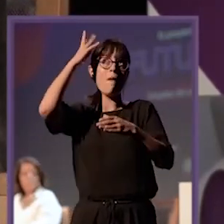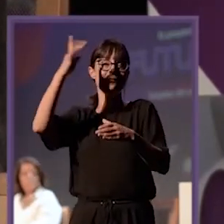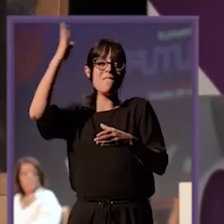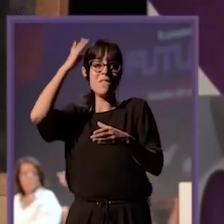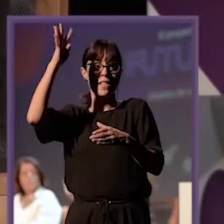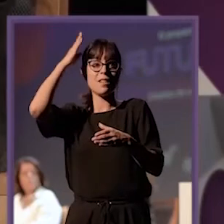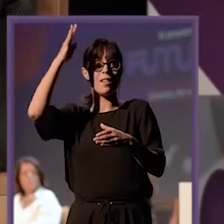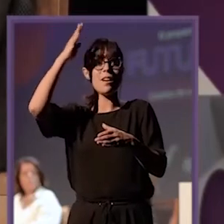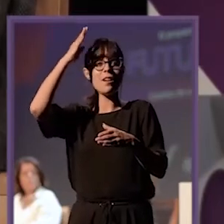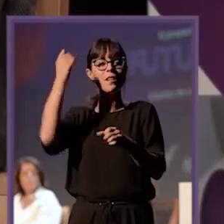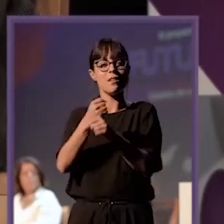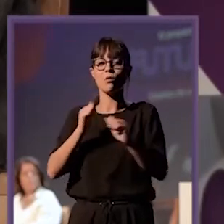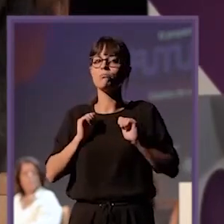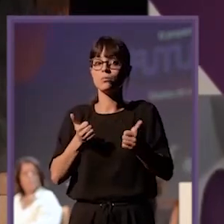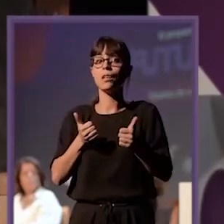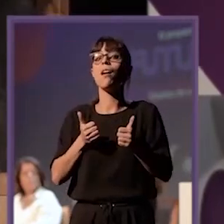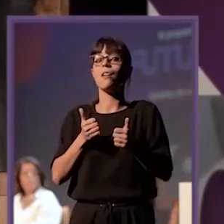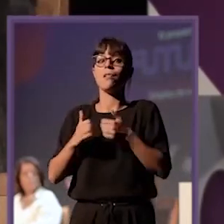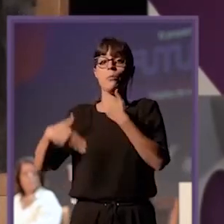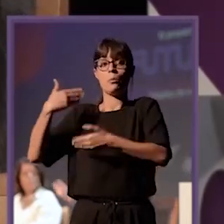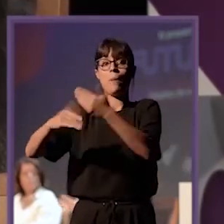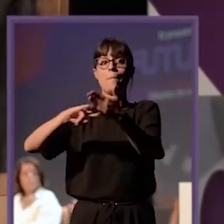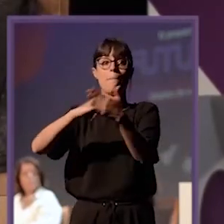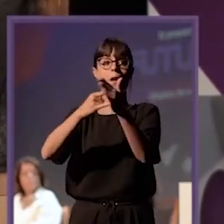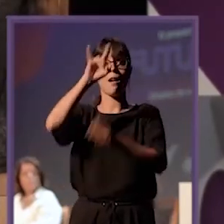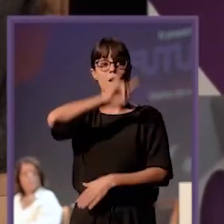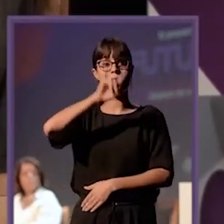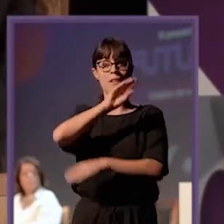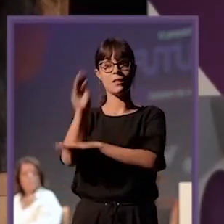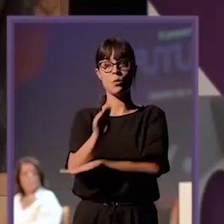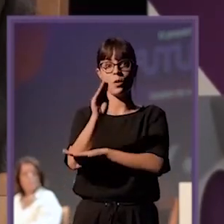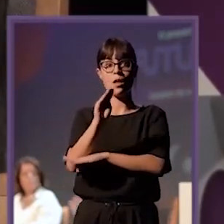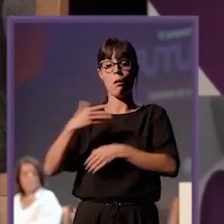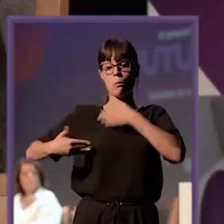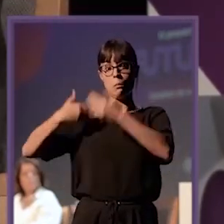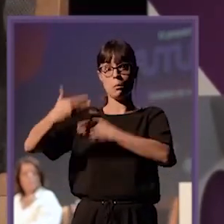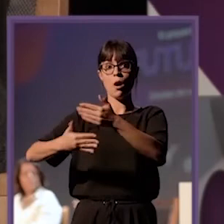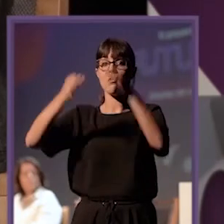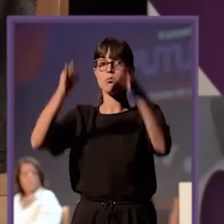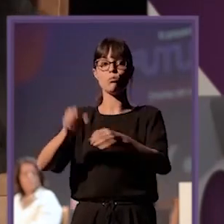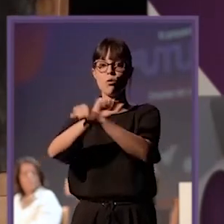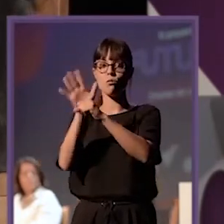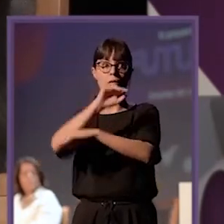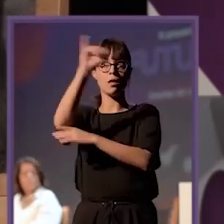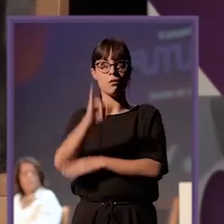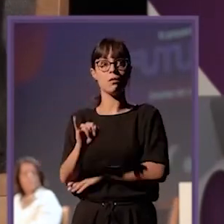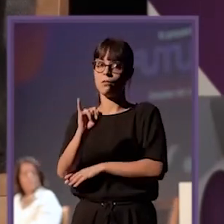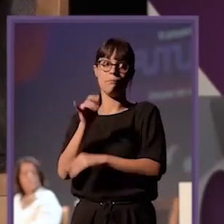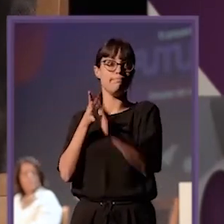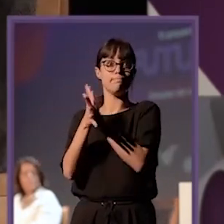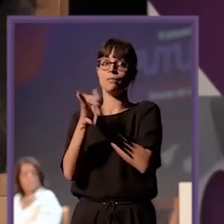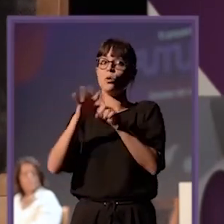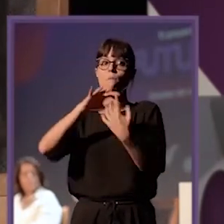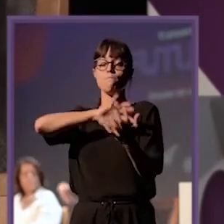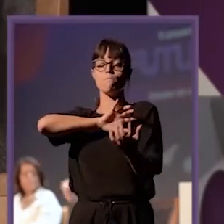lo que a futuro sería el Canarias te cuida. Y en todo esto llegó la crisis del COVID, que lo revolucionó absolutamente todo, puso en el centro